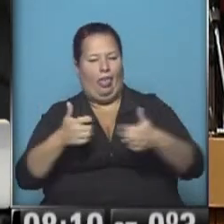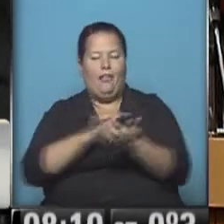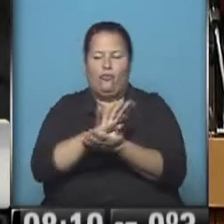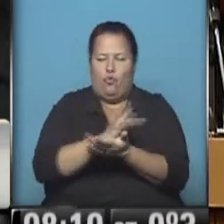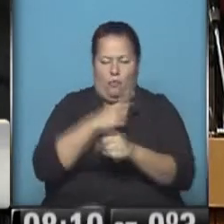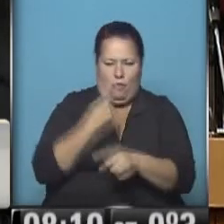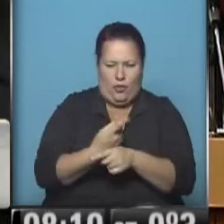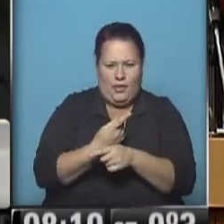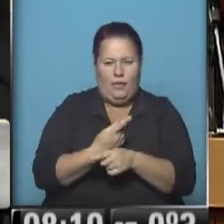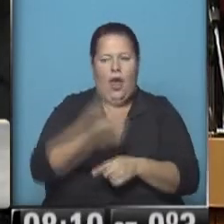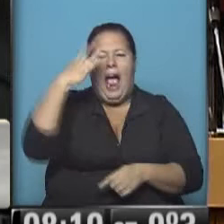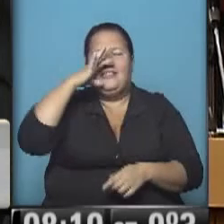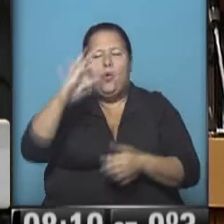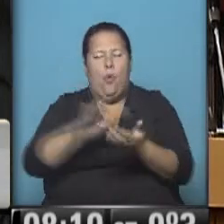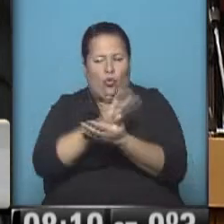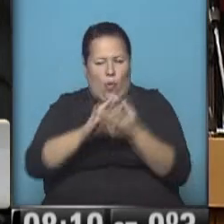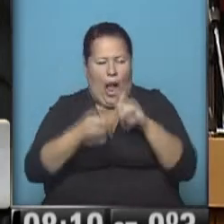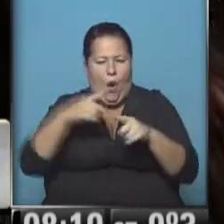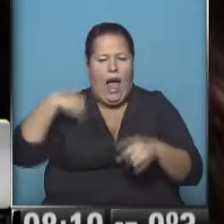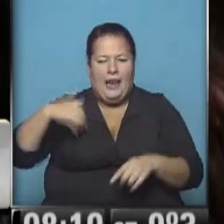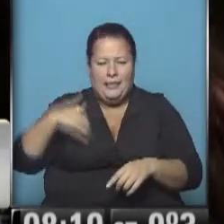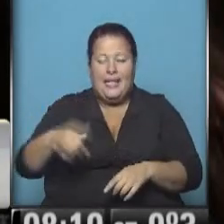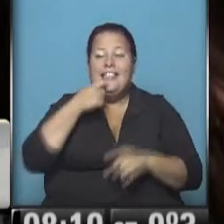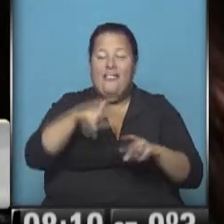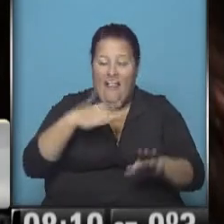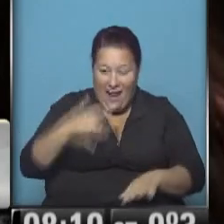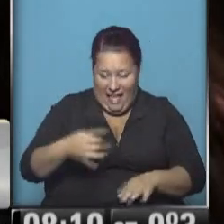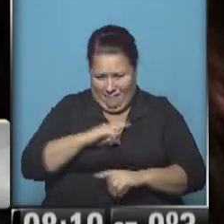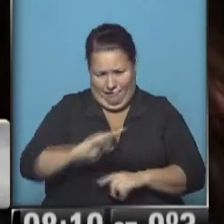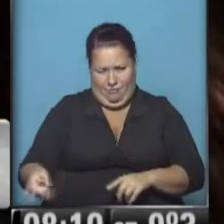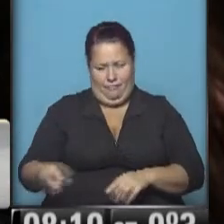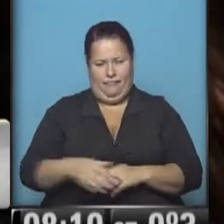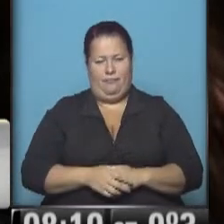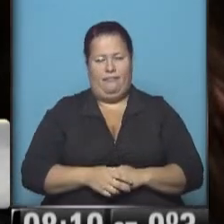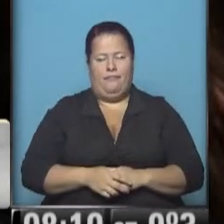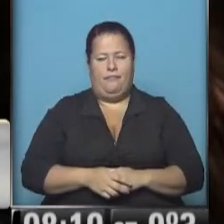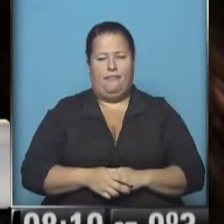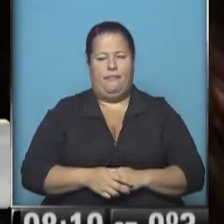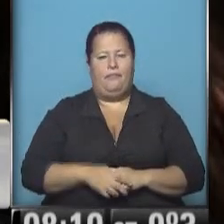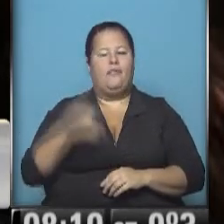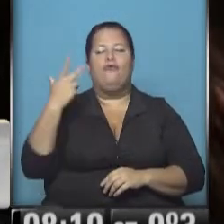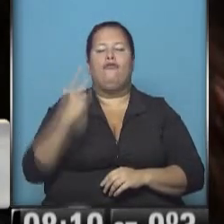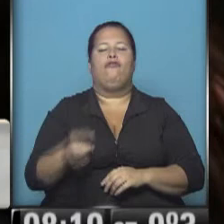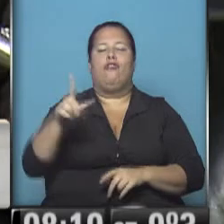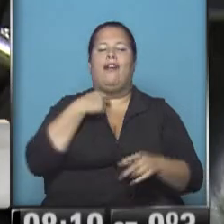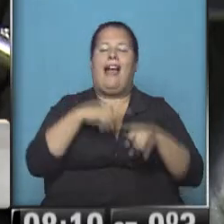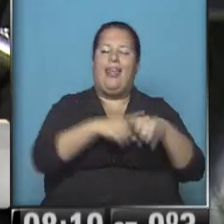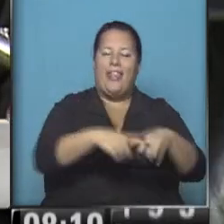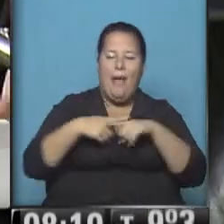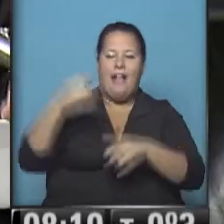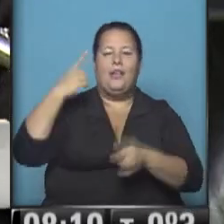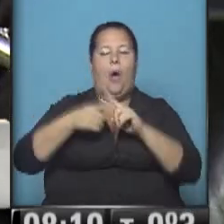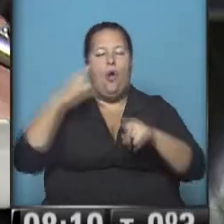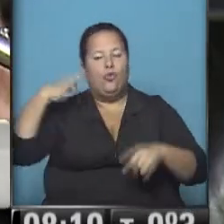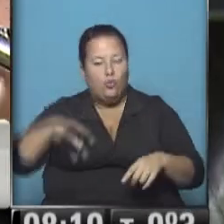irresoluble. Nunca se hubiera cerrado ninguna paritaria en la Argentina si esto fuera verdad. No soportan que haya una discusión en